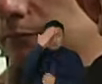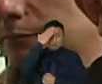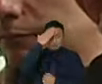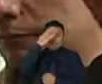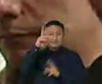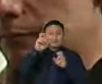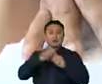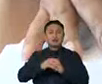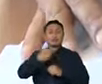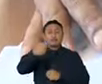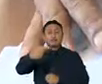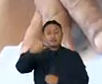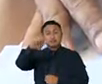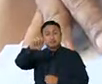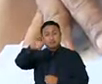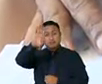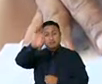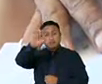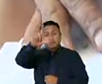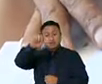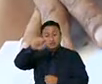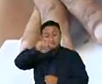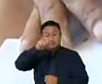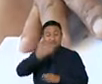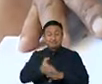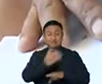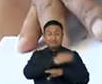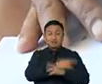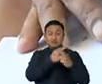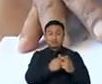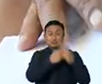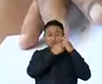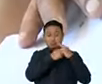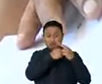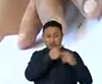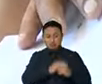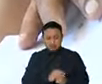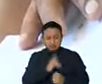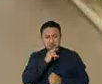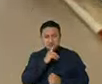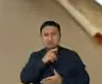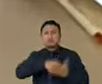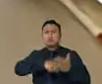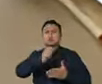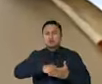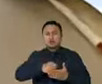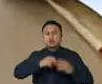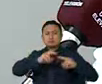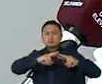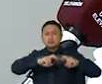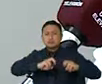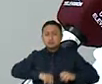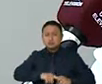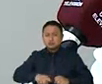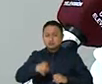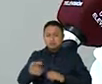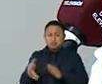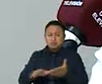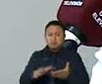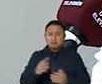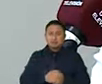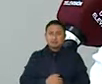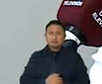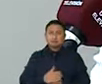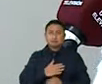Gabela y estuvo a cargo de la administración del contrato para la investigación de la muerte del excomandante. Yo tengo muchas